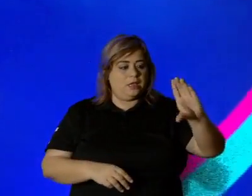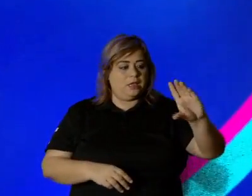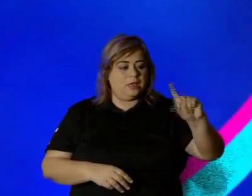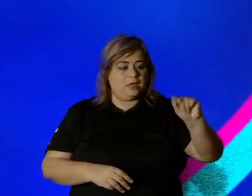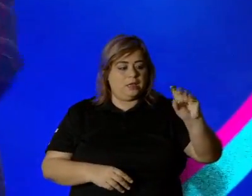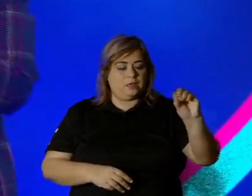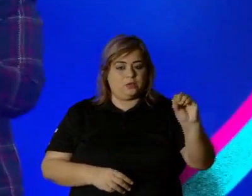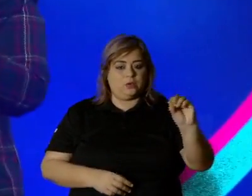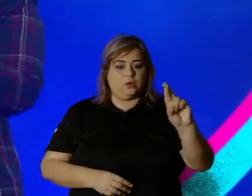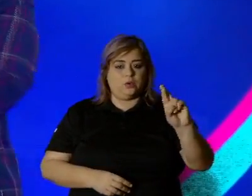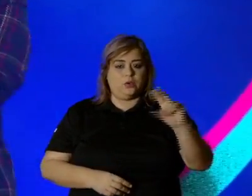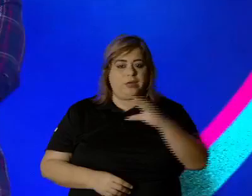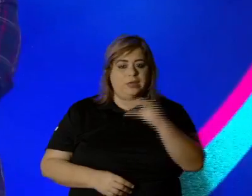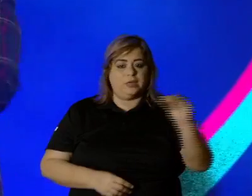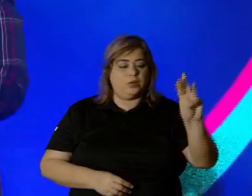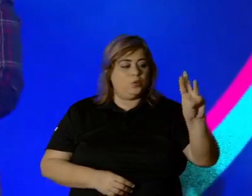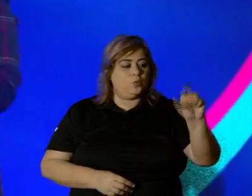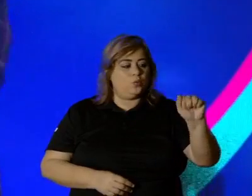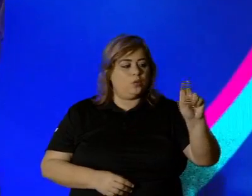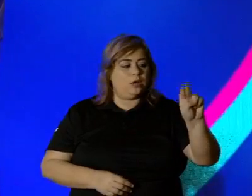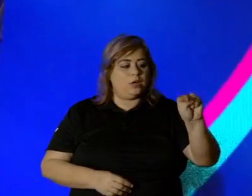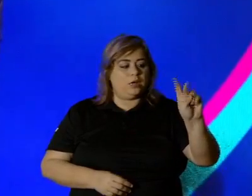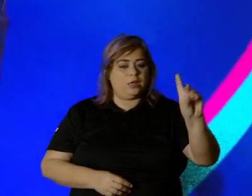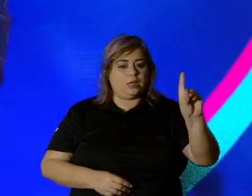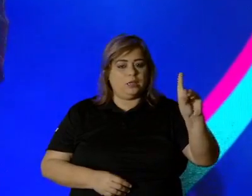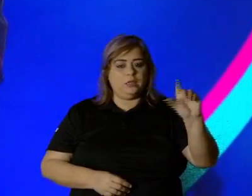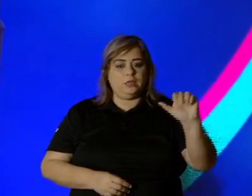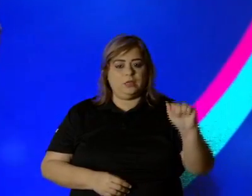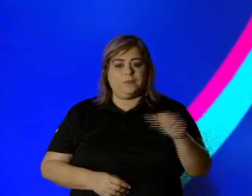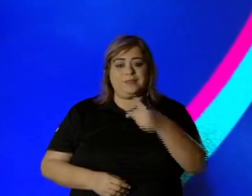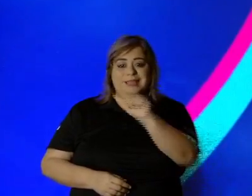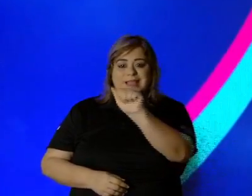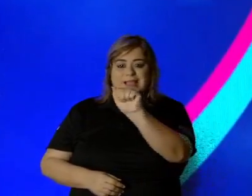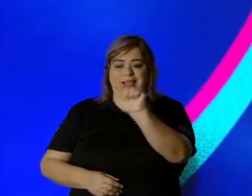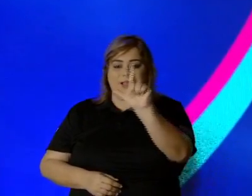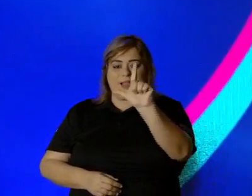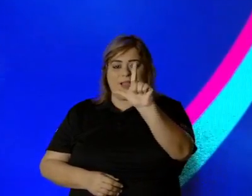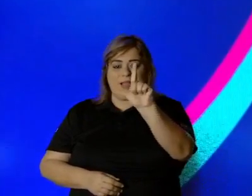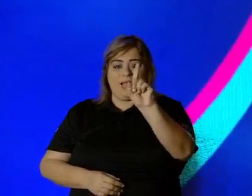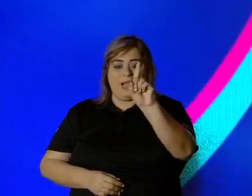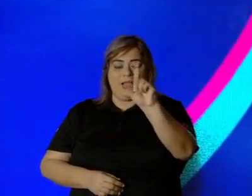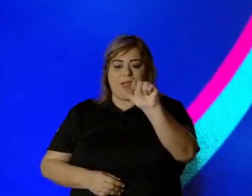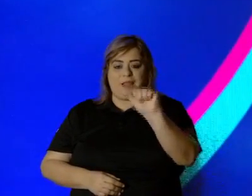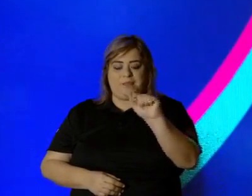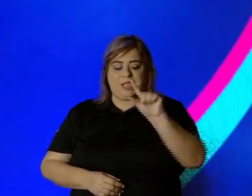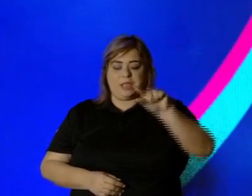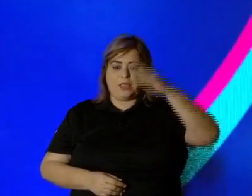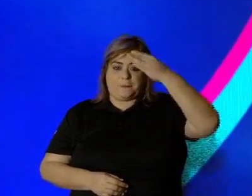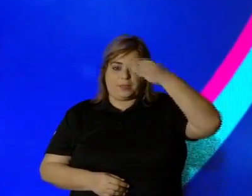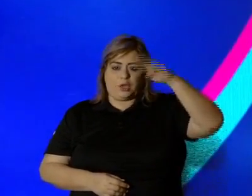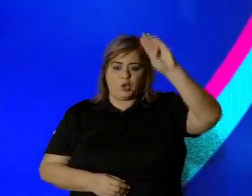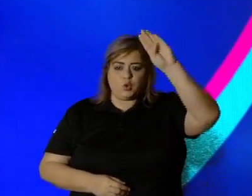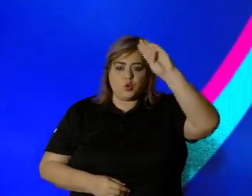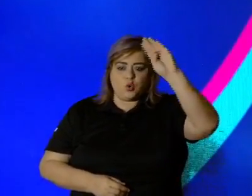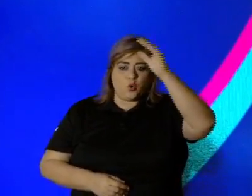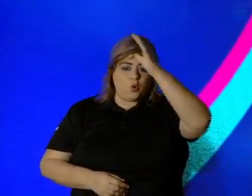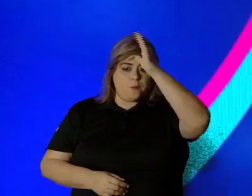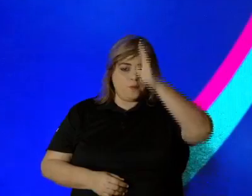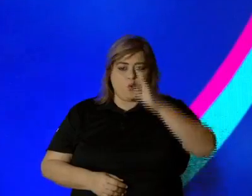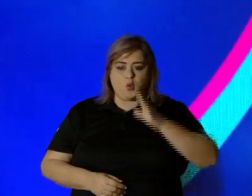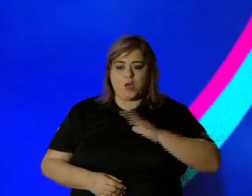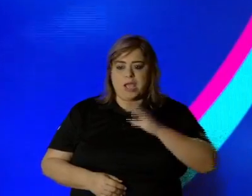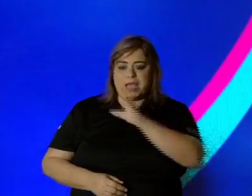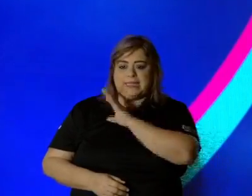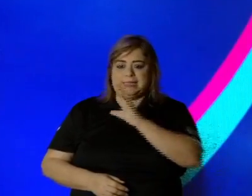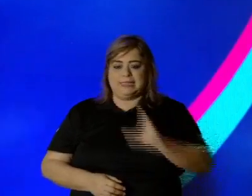Ada, gracias. ¿Ves? Para eso los apuntadores. Ada, del Partido Popular, pero una mujer